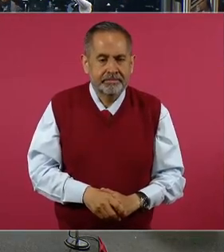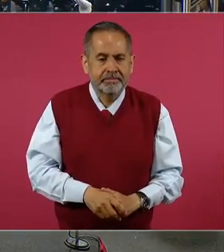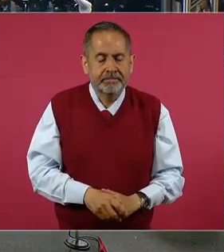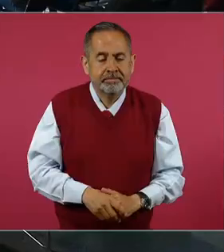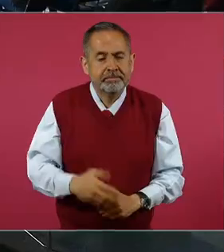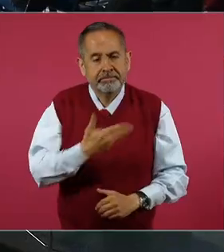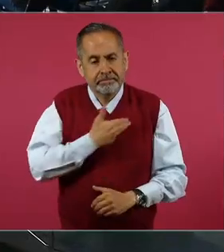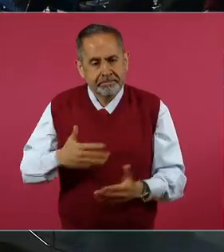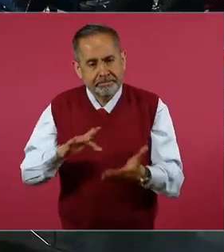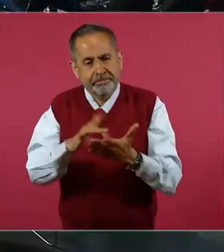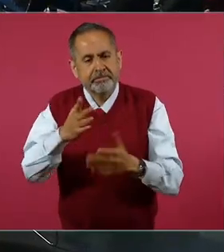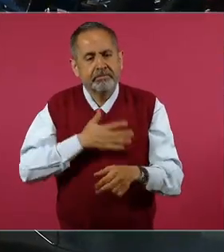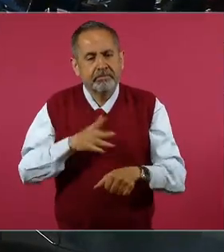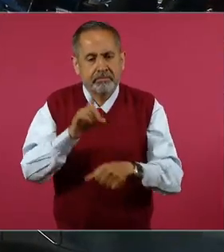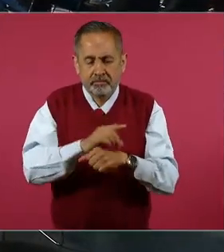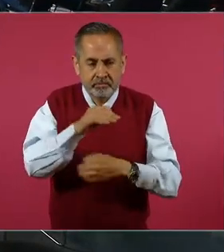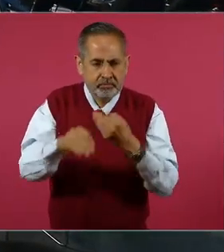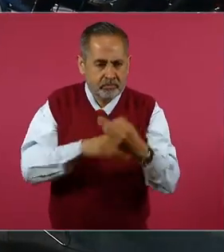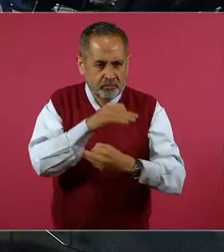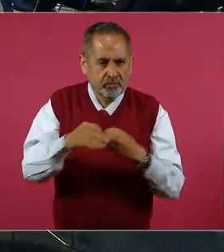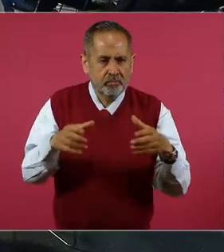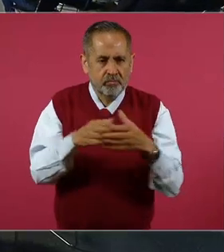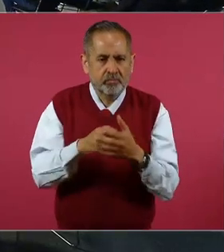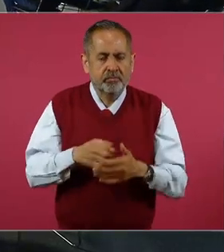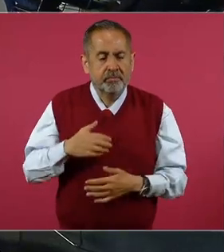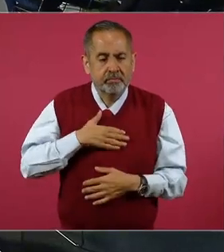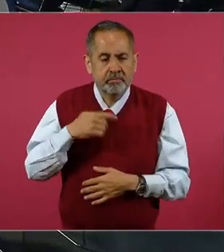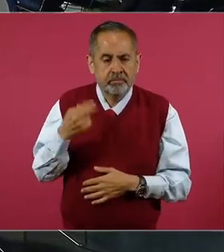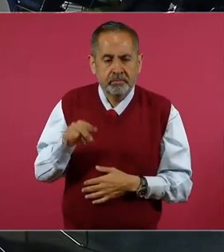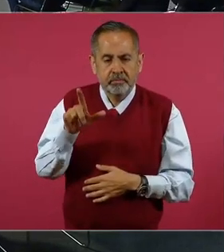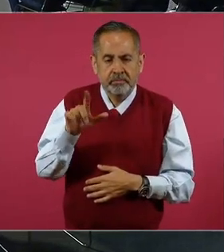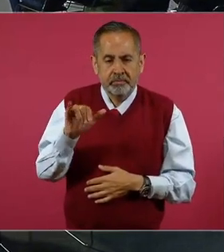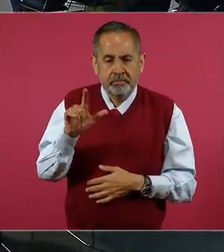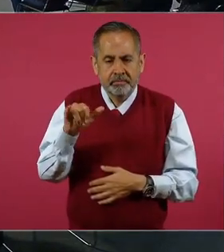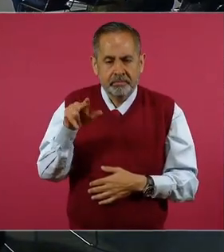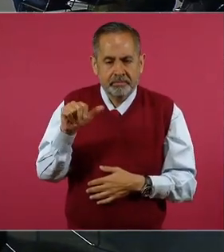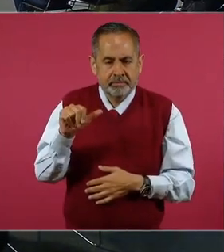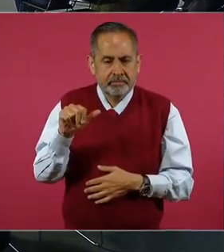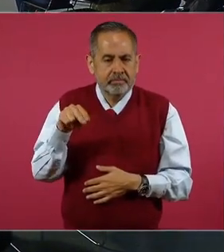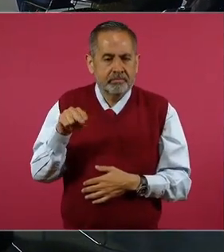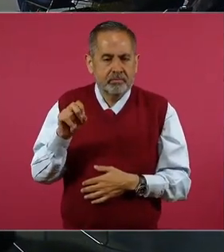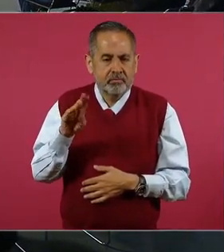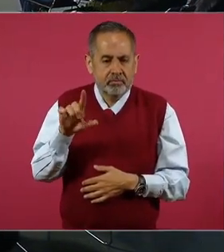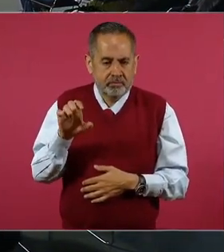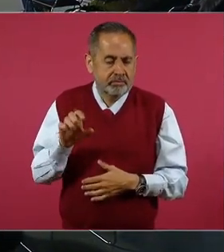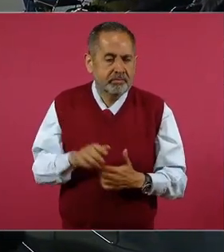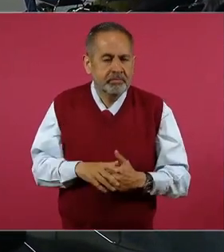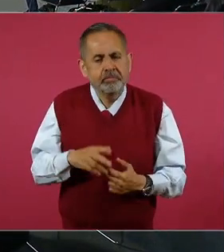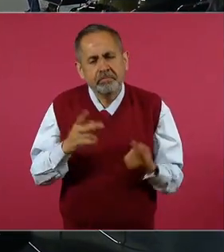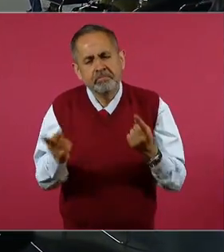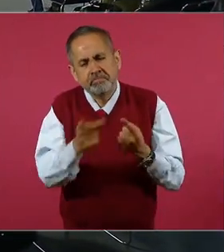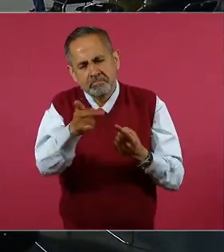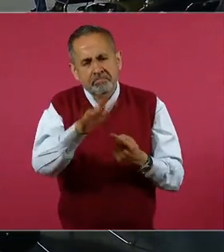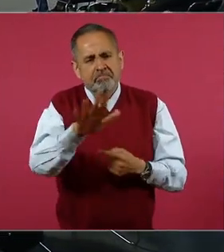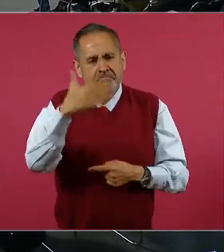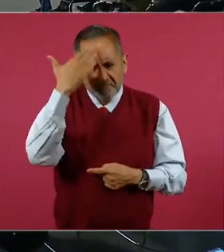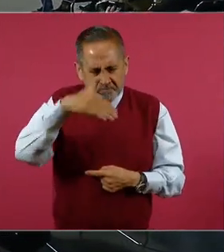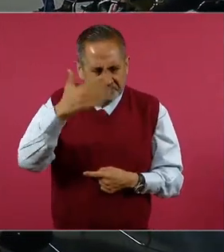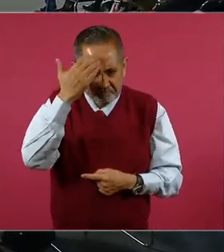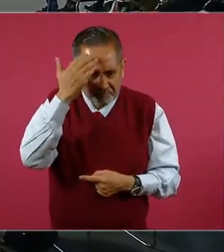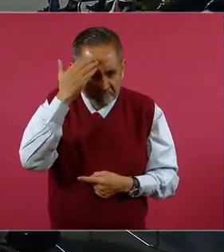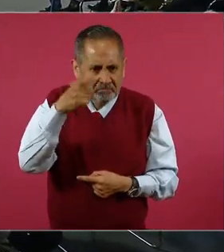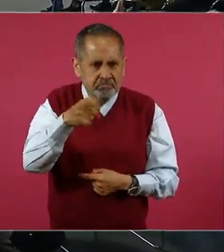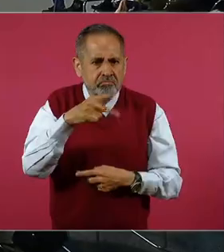Gracias, presidente. Muy buenos días a todas y a todos. Liliana Noble, de Pulso Saludable. Señor presidente, preguntarle si ya conoció y si